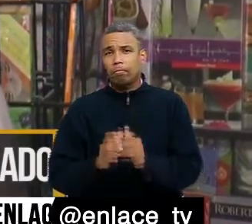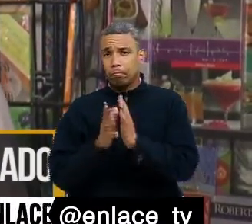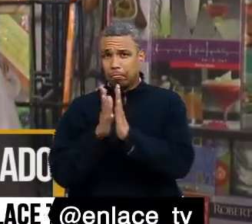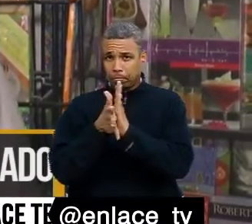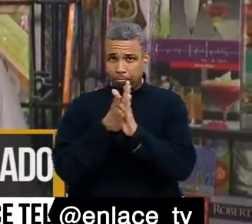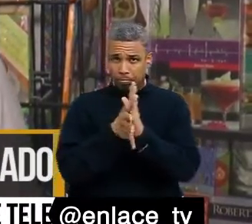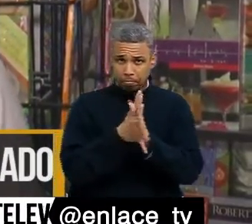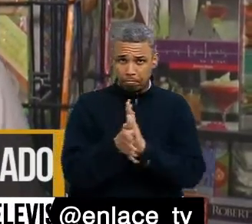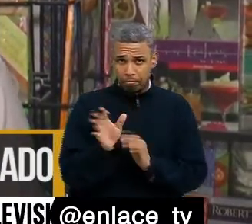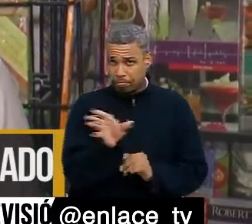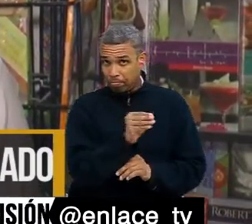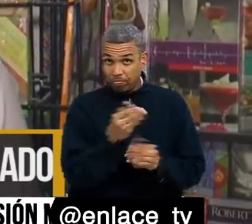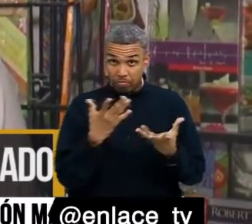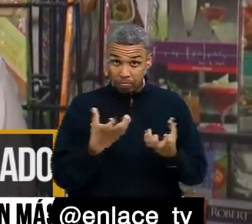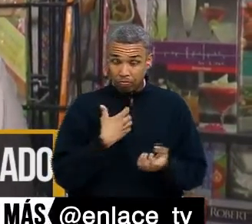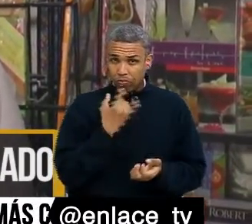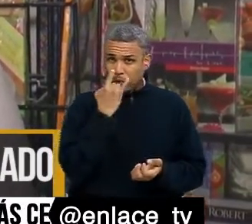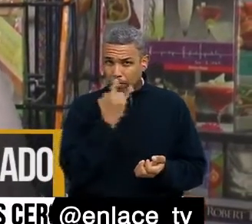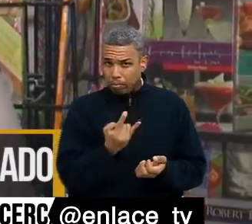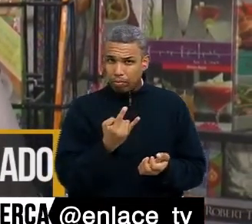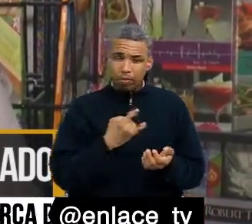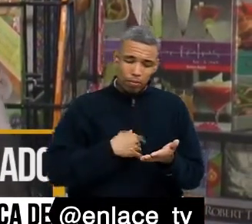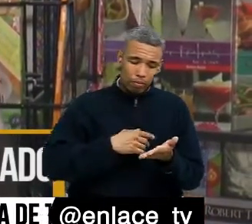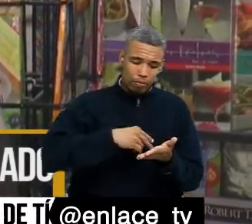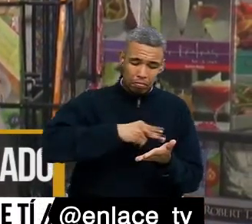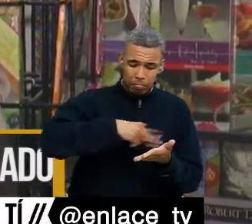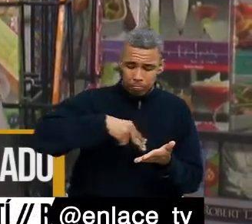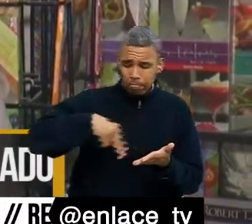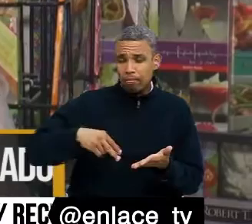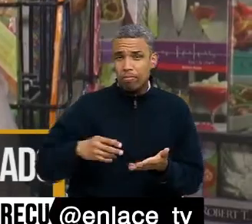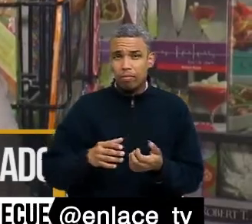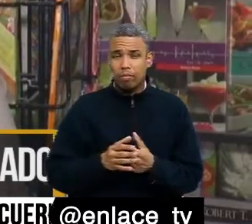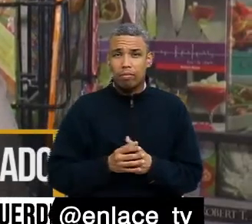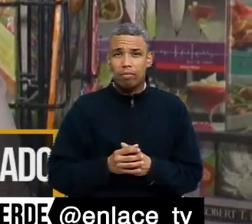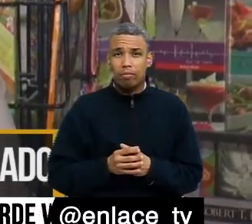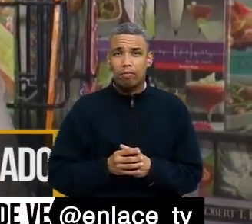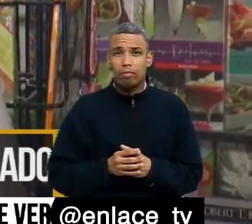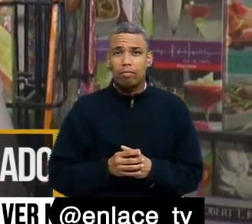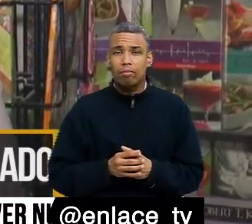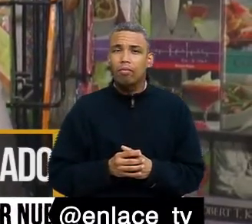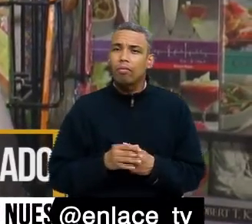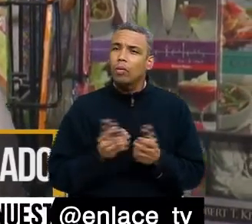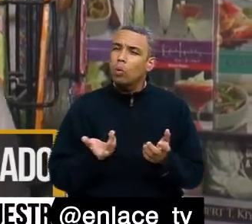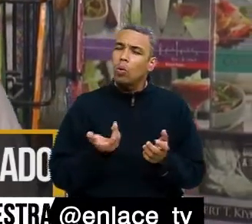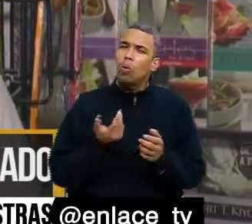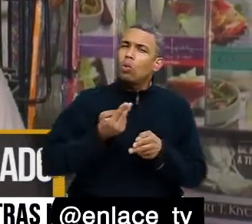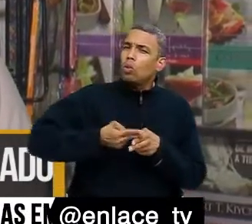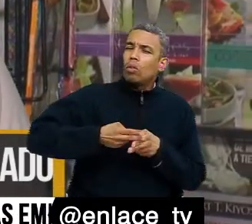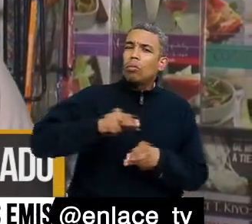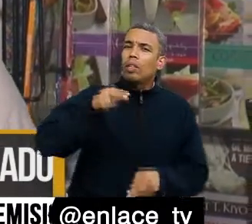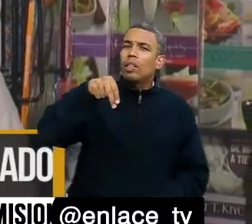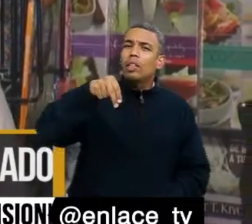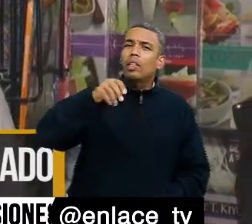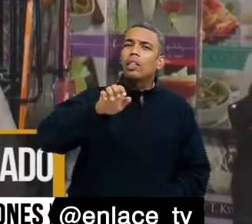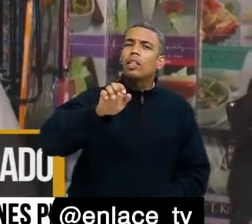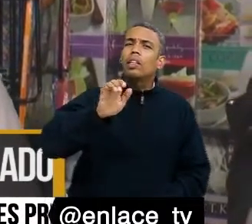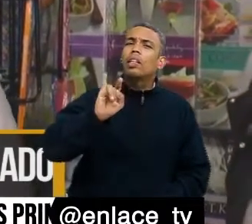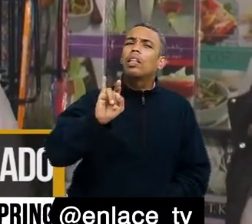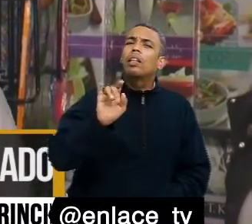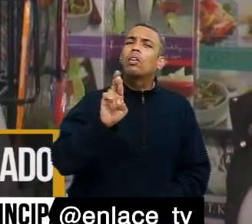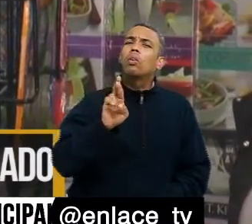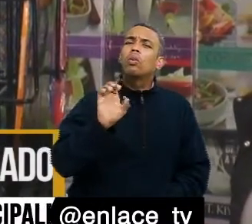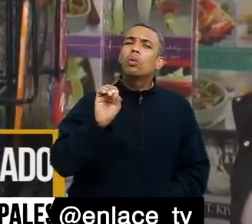comerciantes, empresarios, que hoy en día están aplicando todo lo relacionado con el neuromarketing que se está tomando hoy en día el mundo del